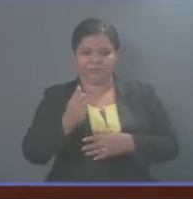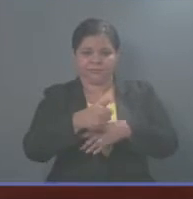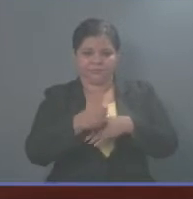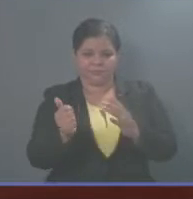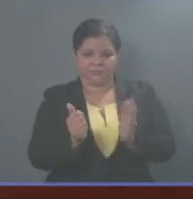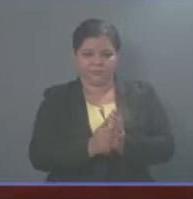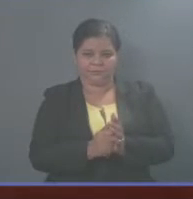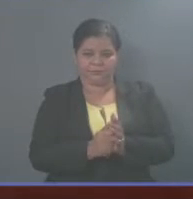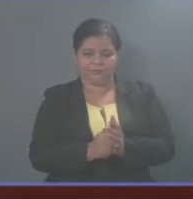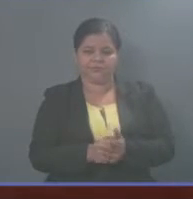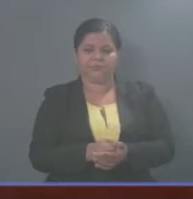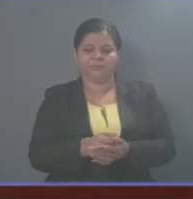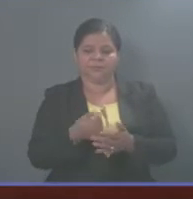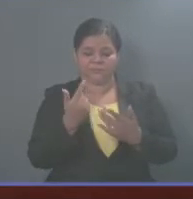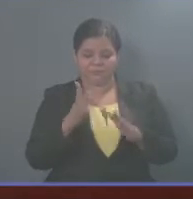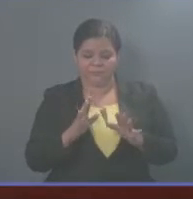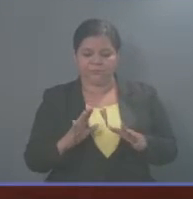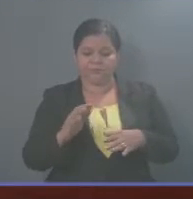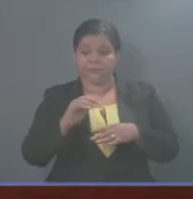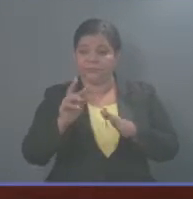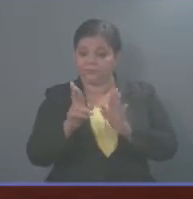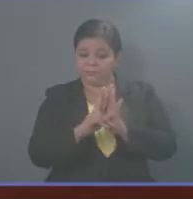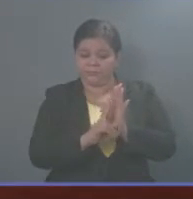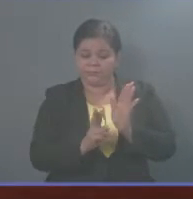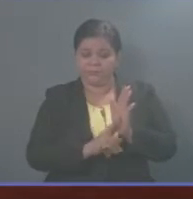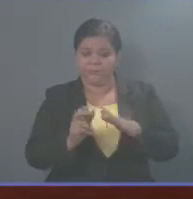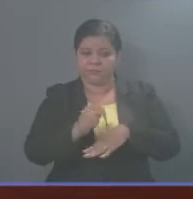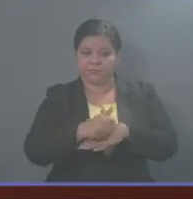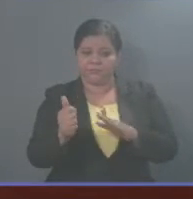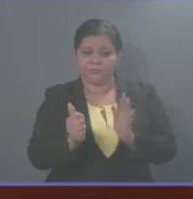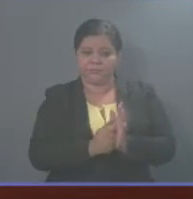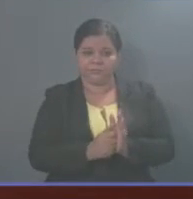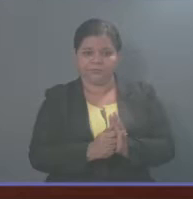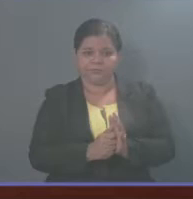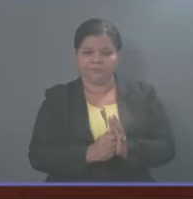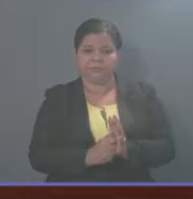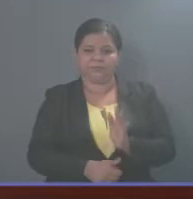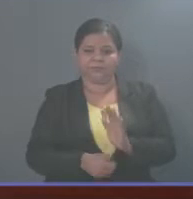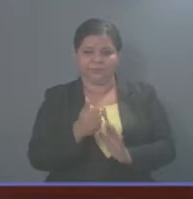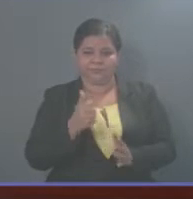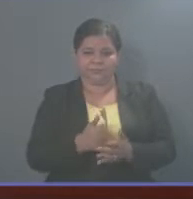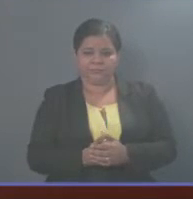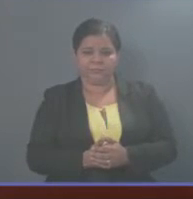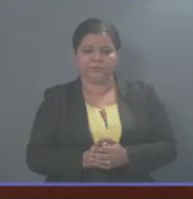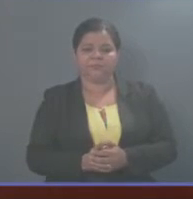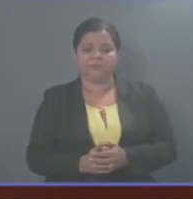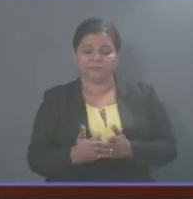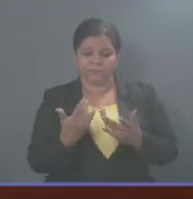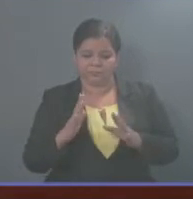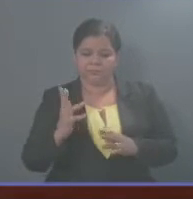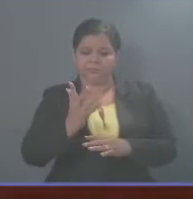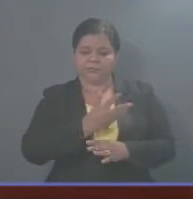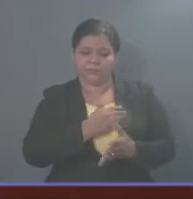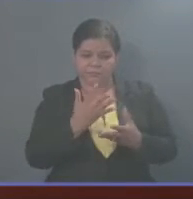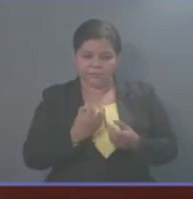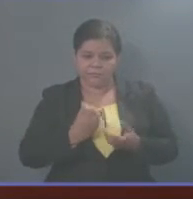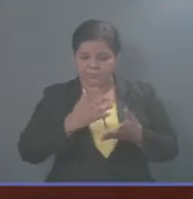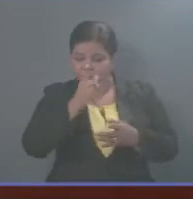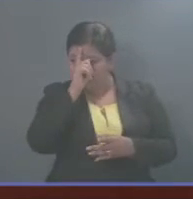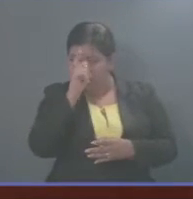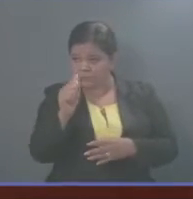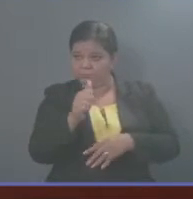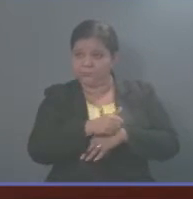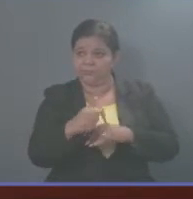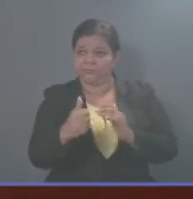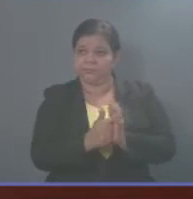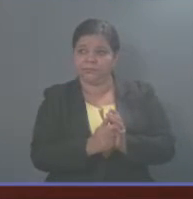Reglamento Interior de esta Asamblea Legislativa, por este medio, hace el conocimiento a este honorable pleno